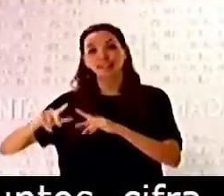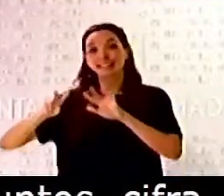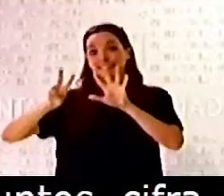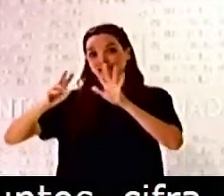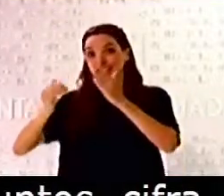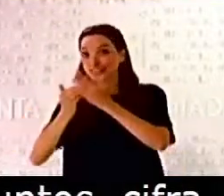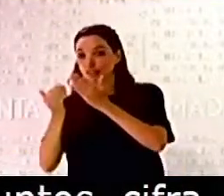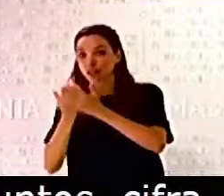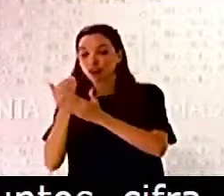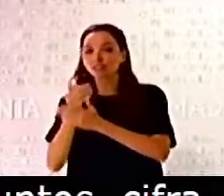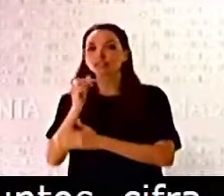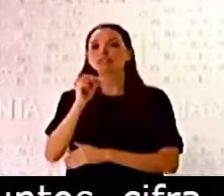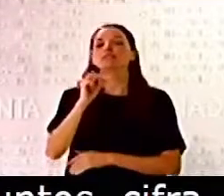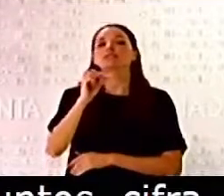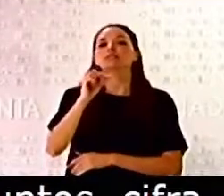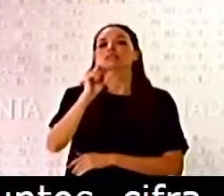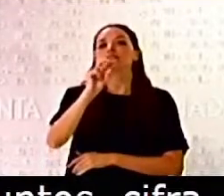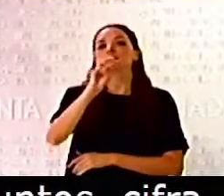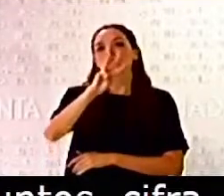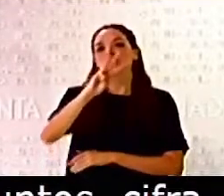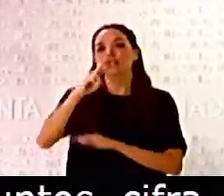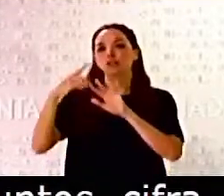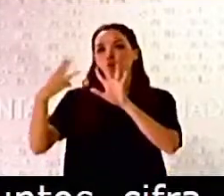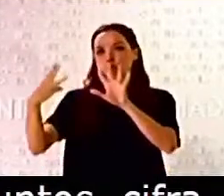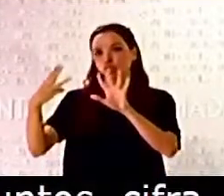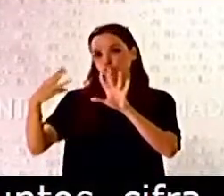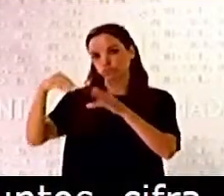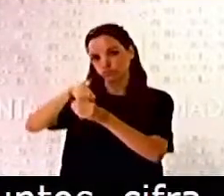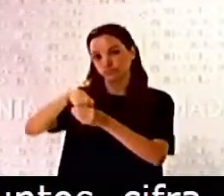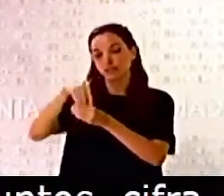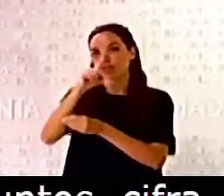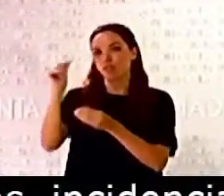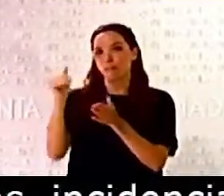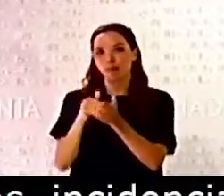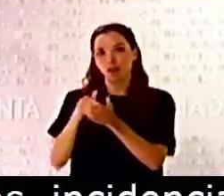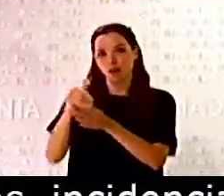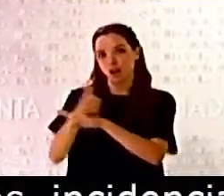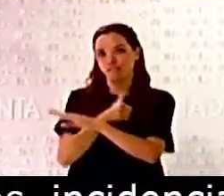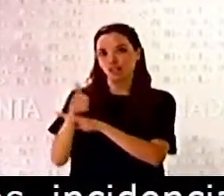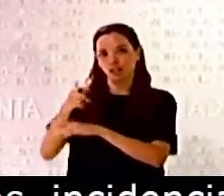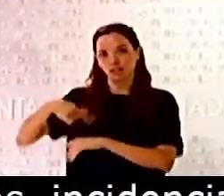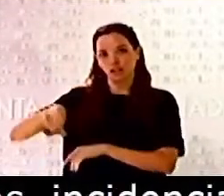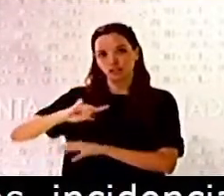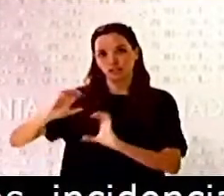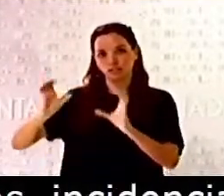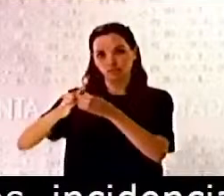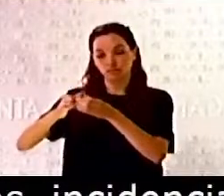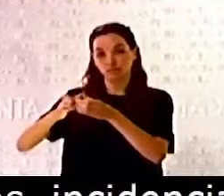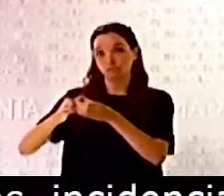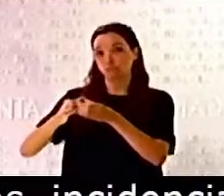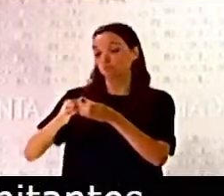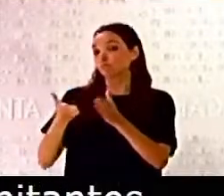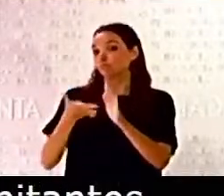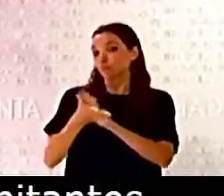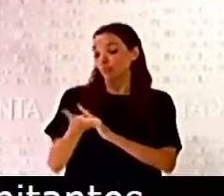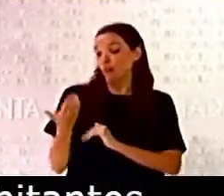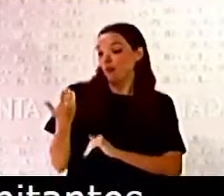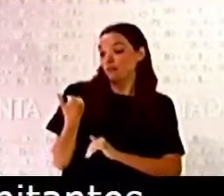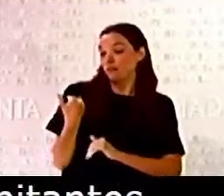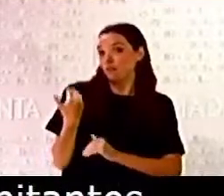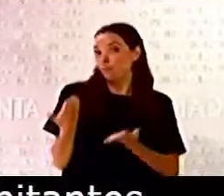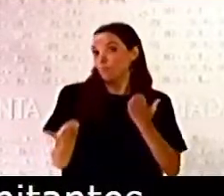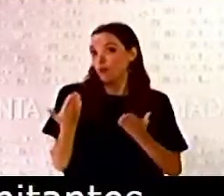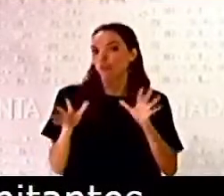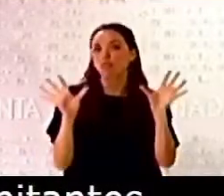de 38 casos por 100.000 habitantes. Hemos bajado en las últimas 24 horas 10 puntos